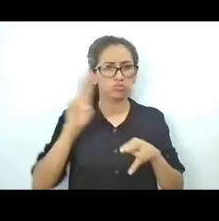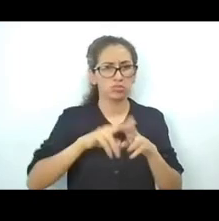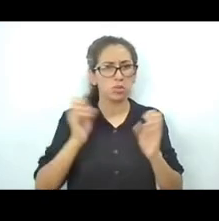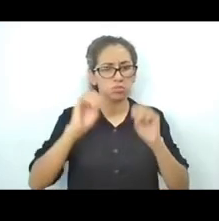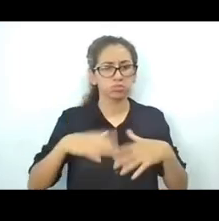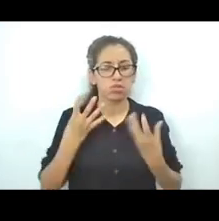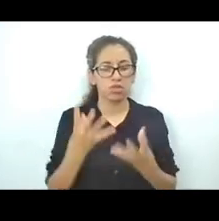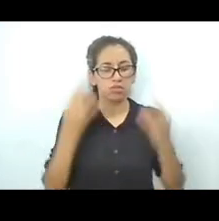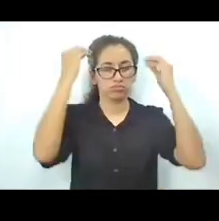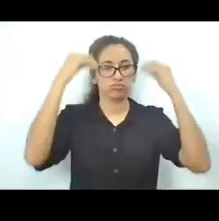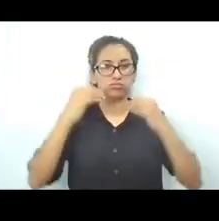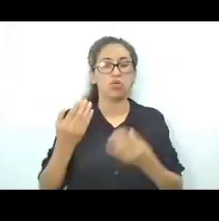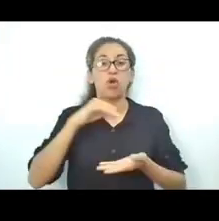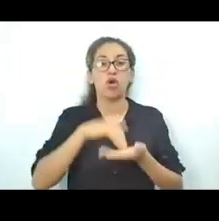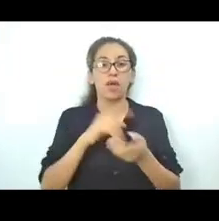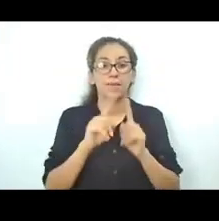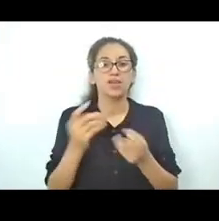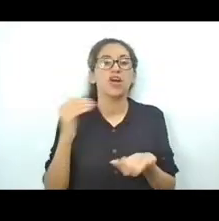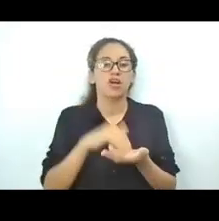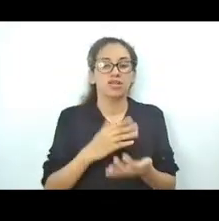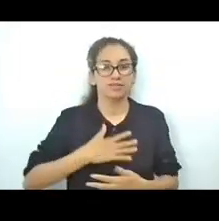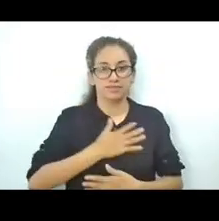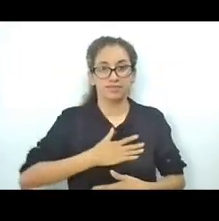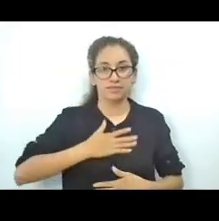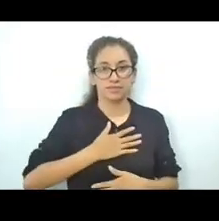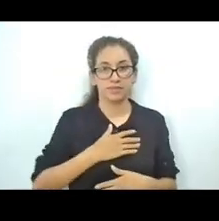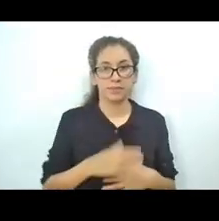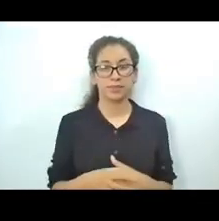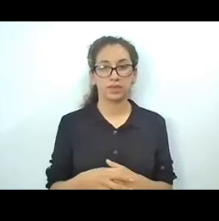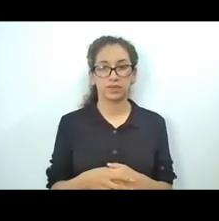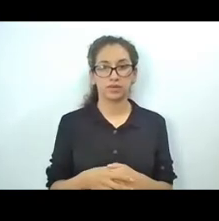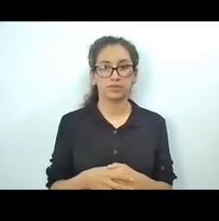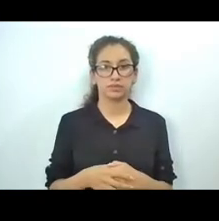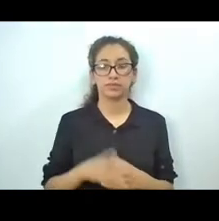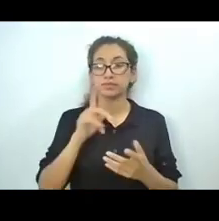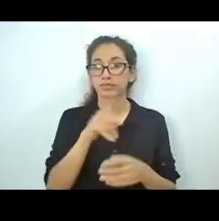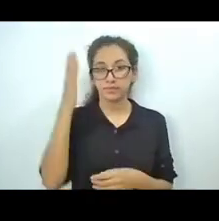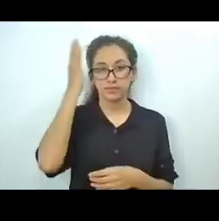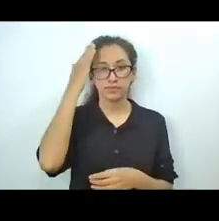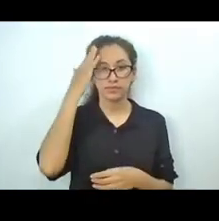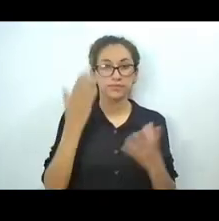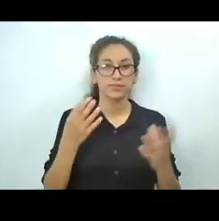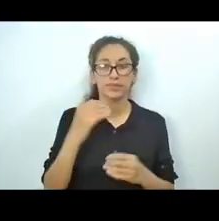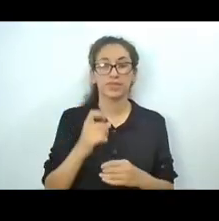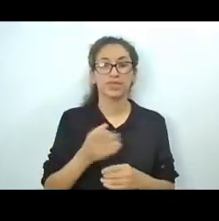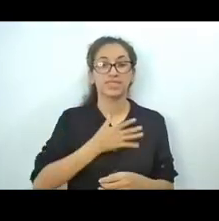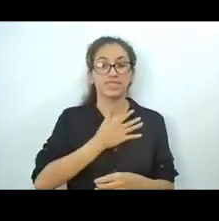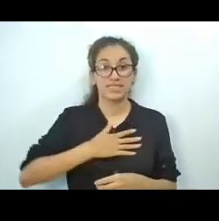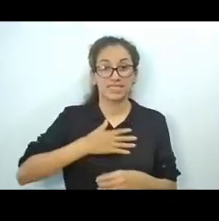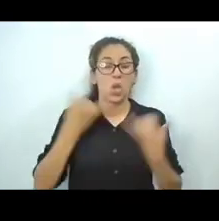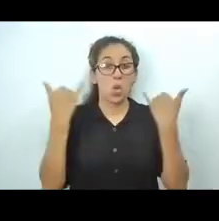¿no? Uno la puede recuperar si vuelve a haber estimulación. Ten en cuenta que la estimulación muchas veces a través de los